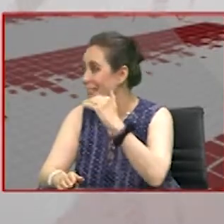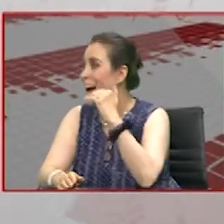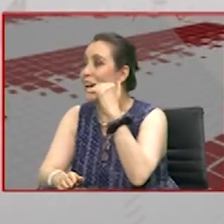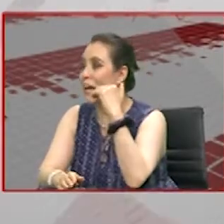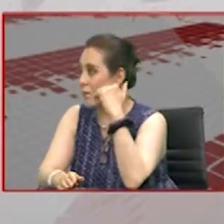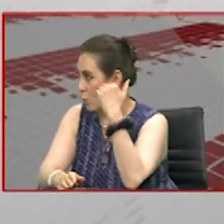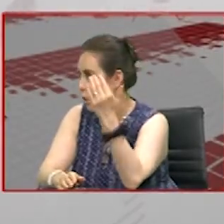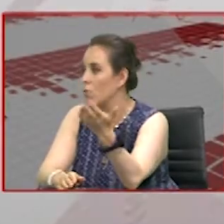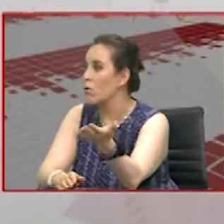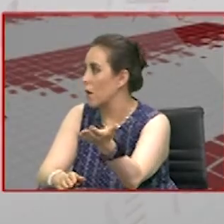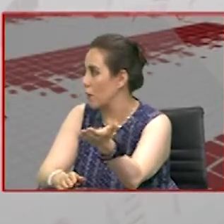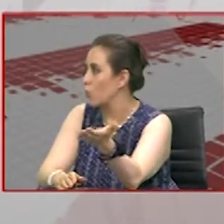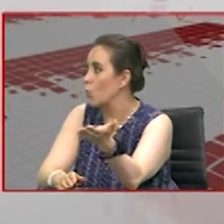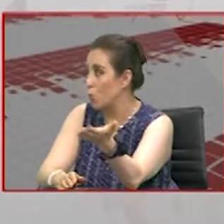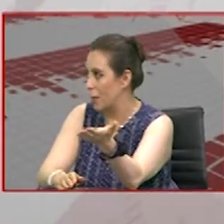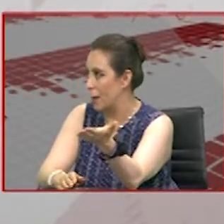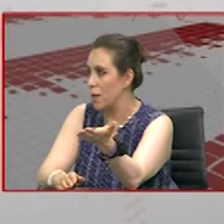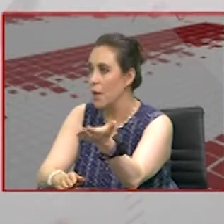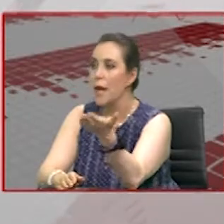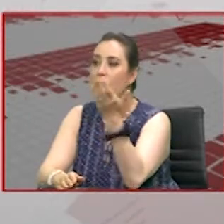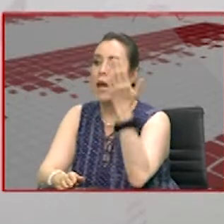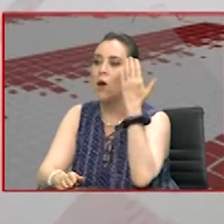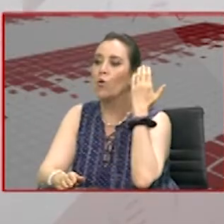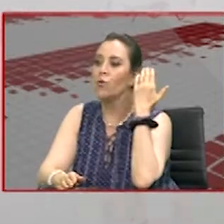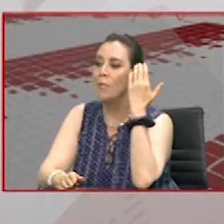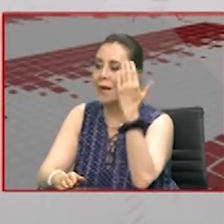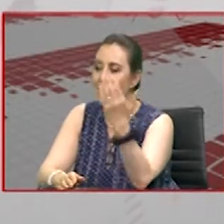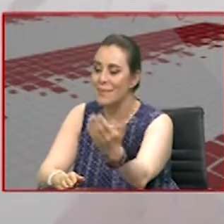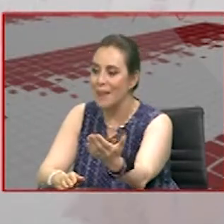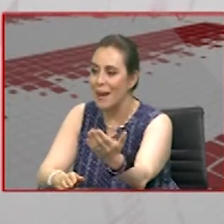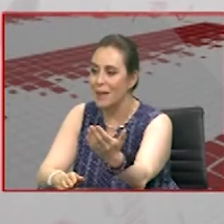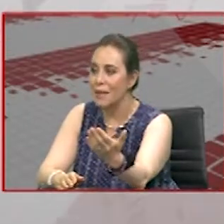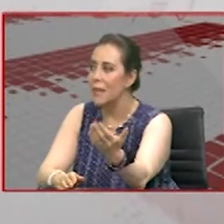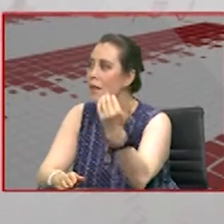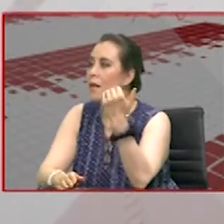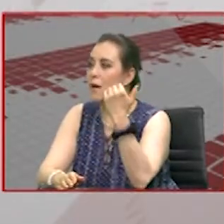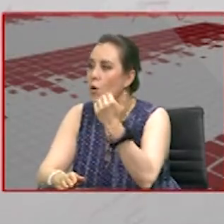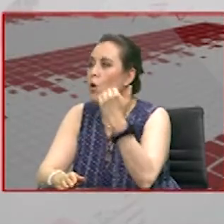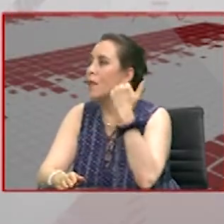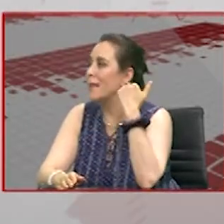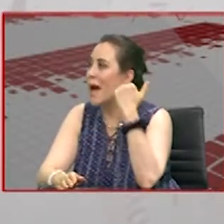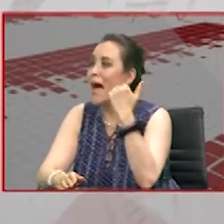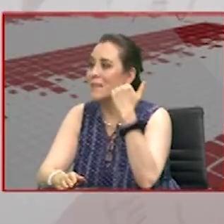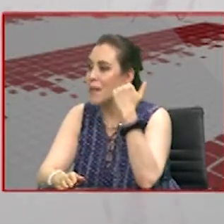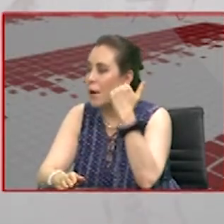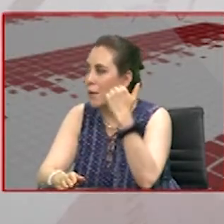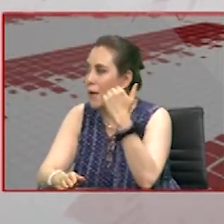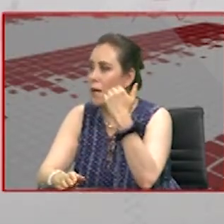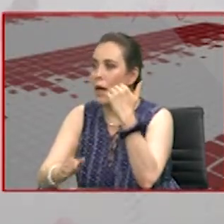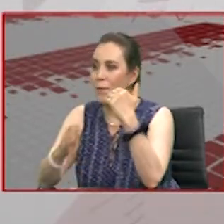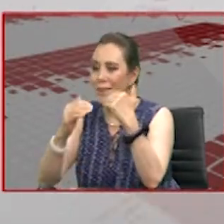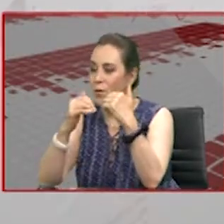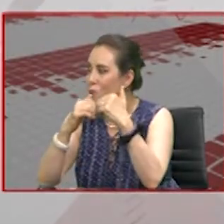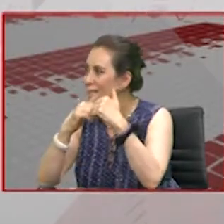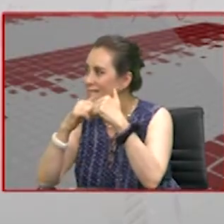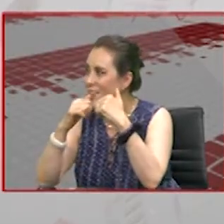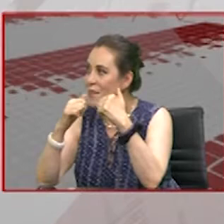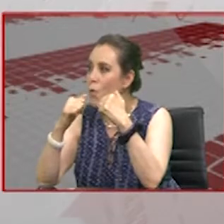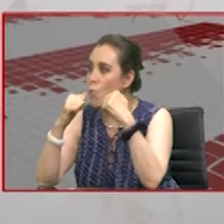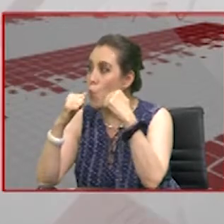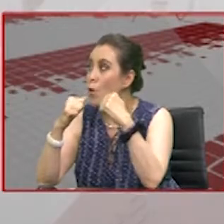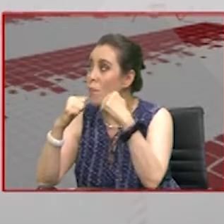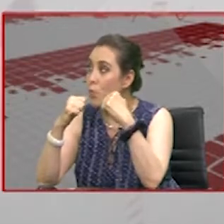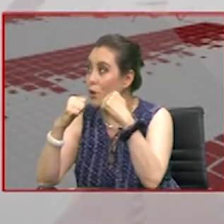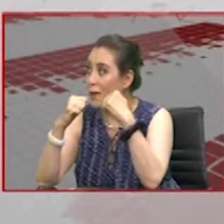Que está relacionado Con el caso Gürtel José María Aznar Y Rajoy Ya se habían Habían tenido Una